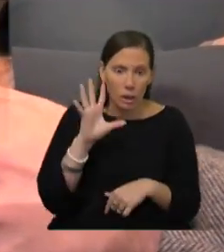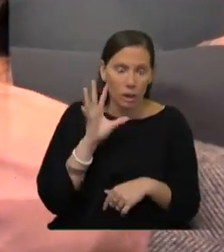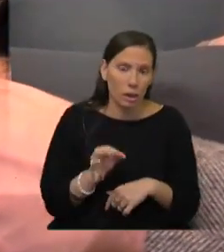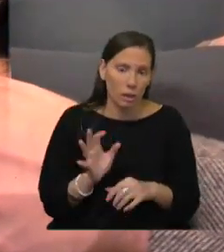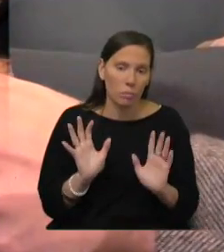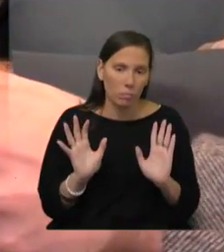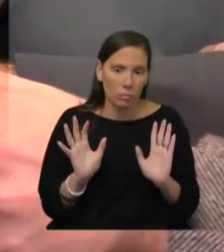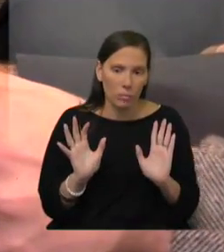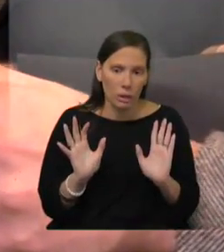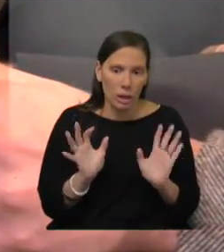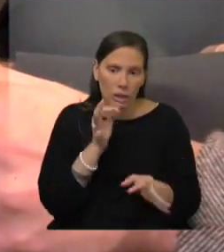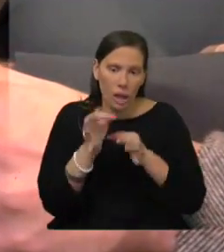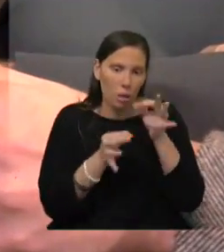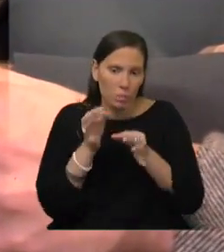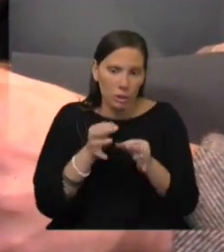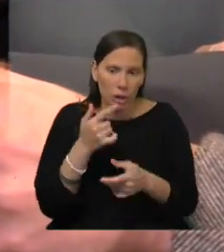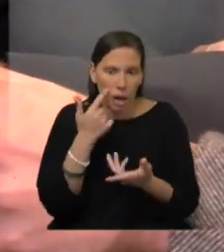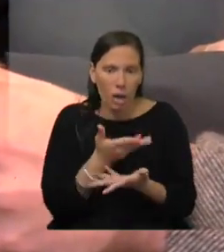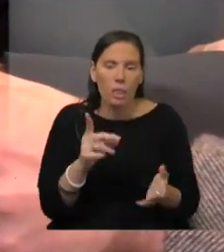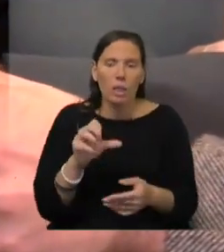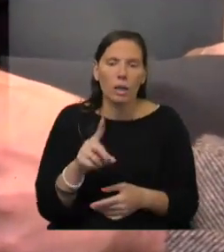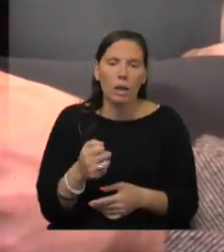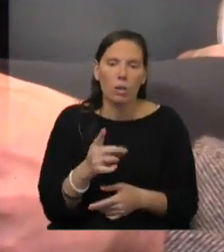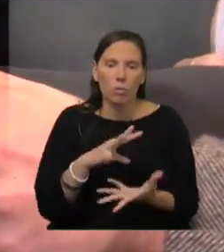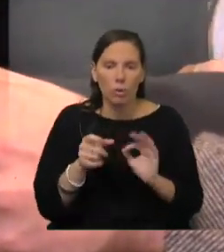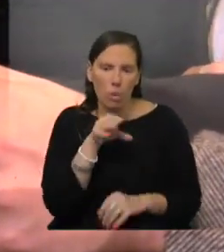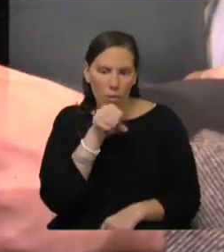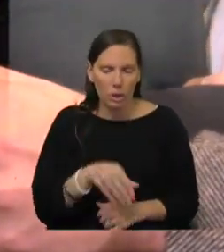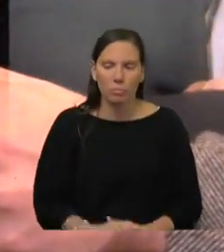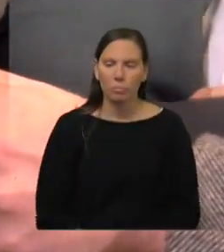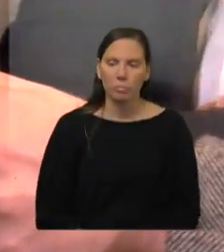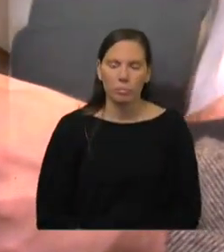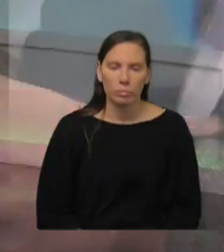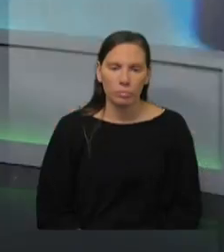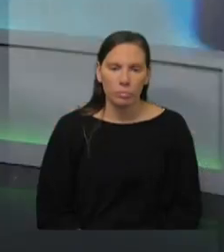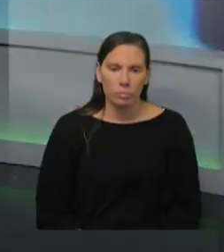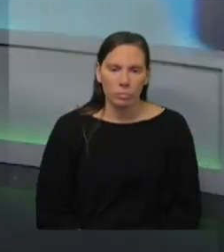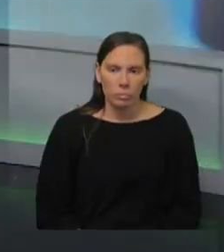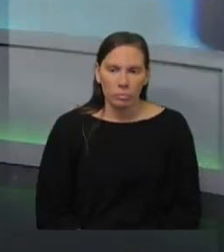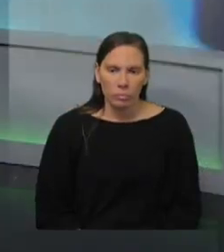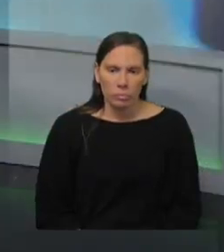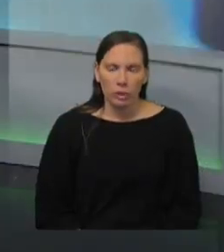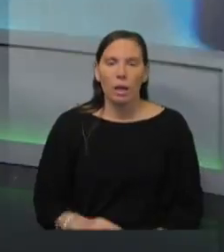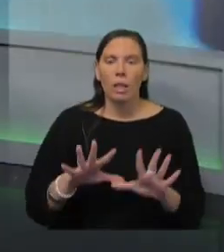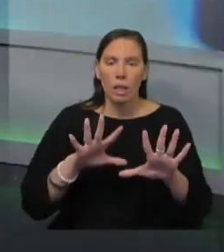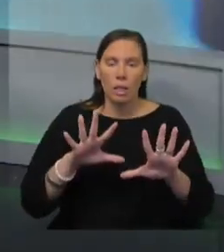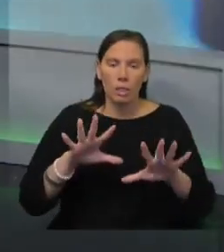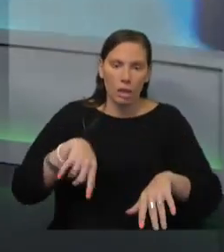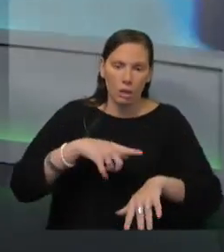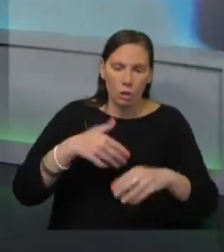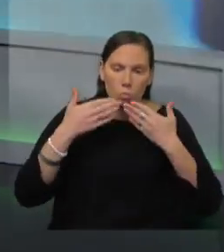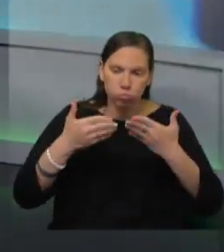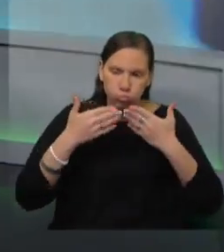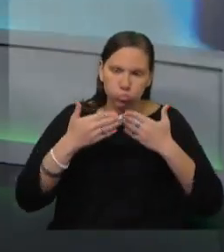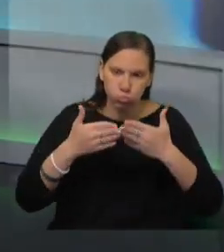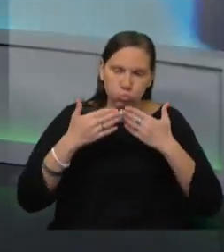que se explica a sí mismo el señor Delgado Cuando se expresa así 10 horas Med al